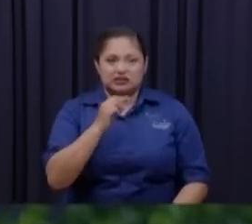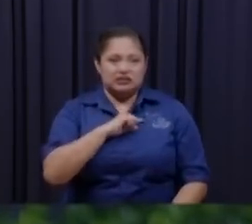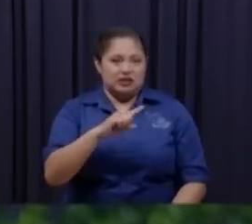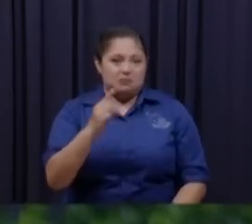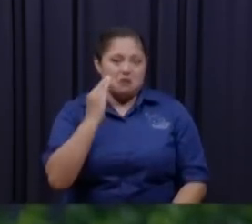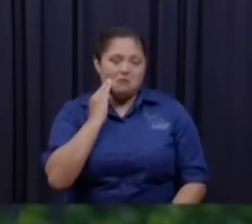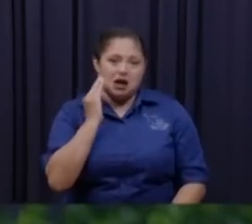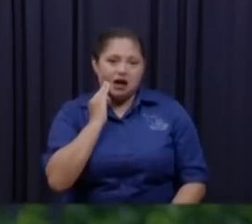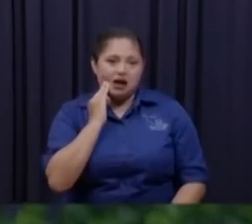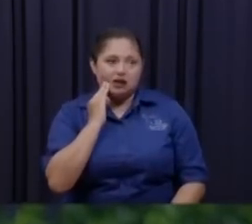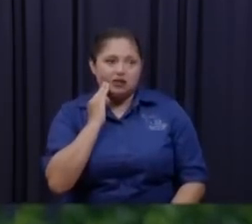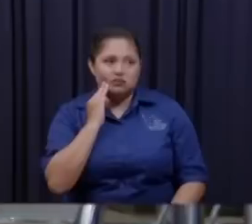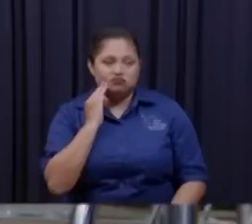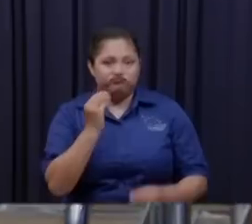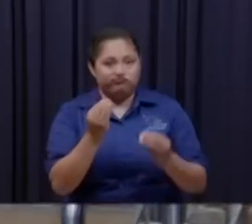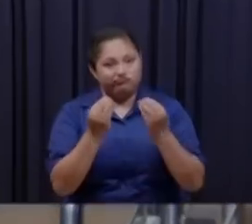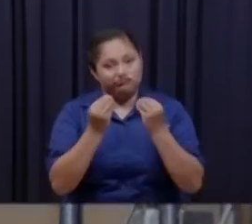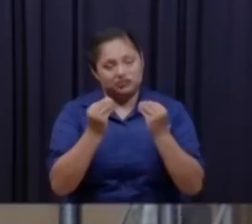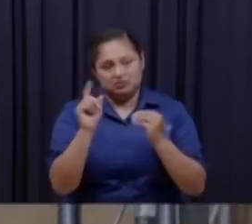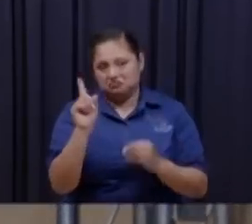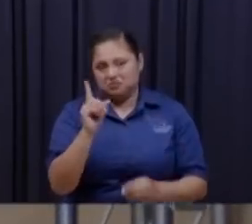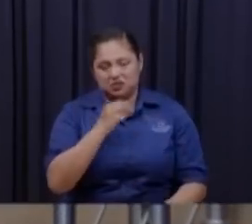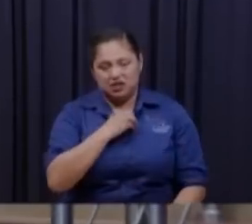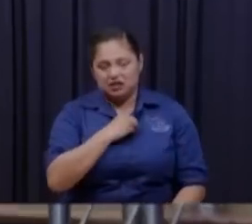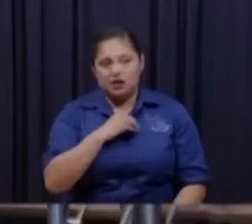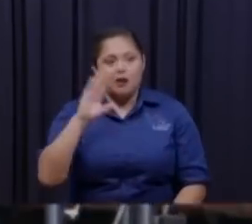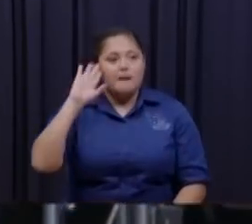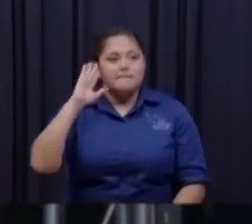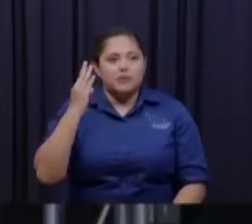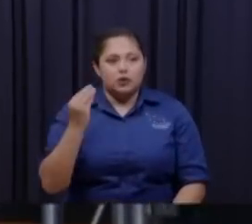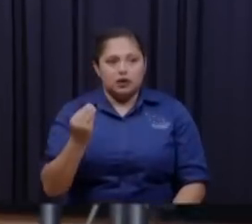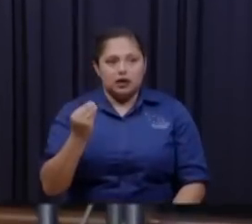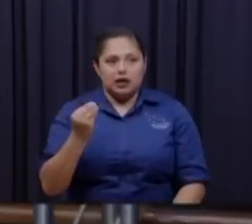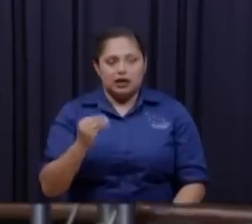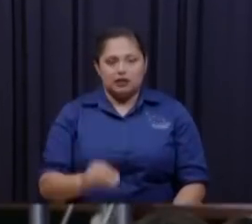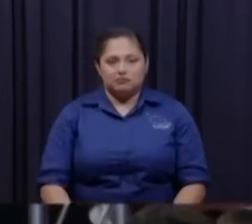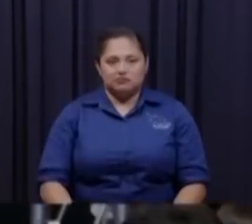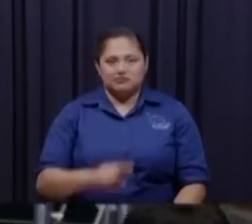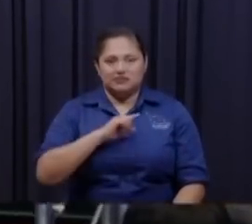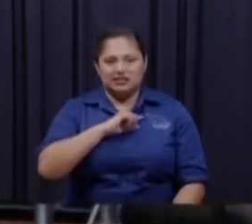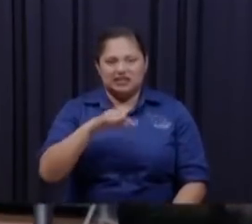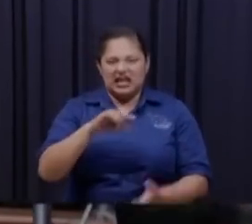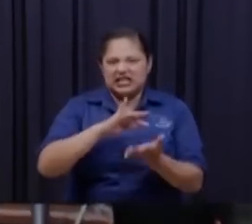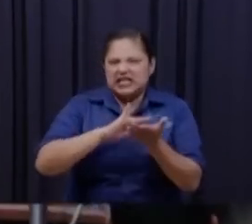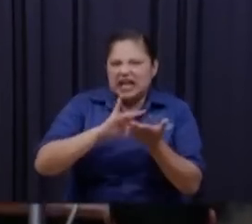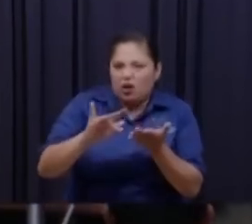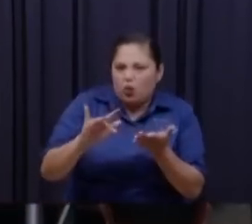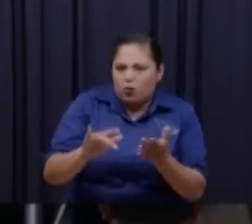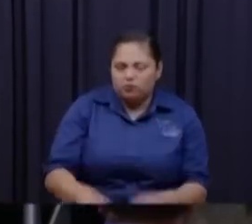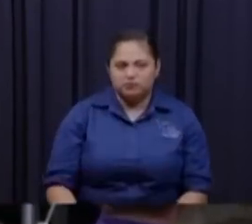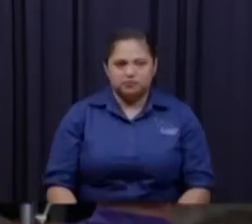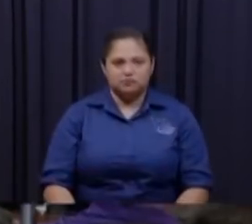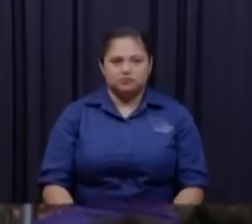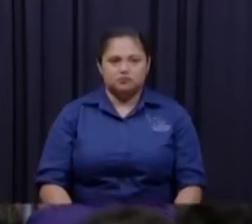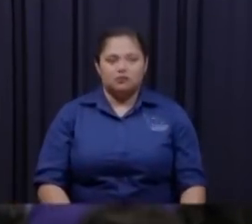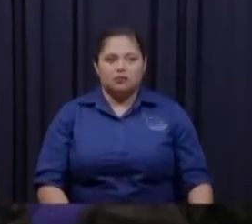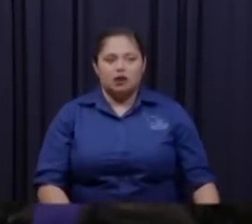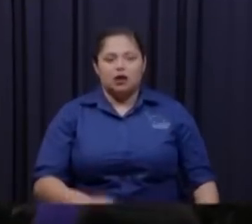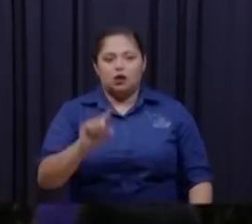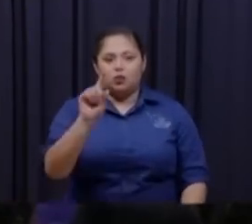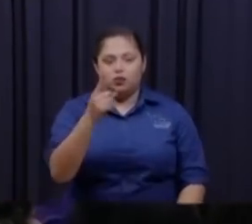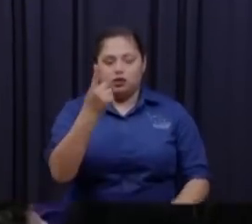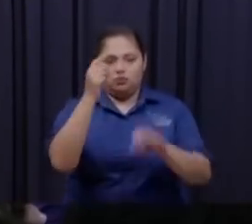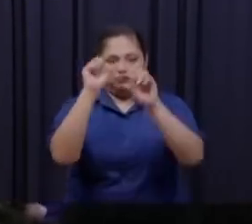madres, muchas, porque está el hueso seco. Y lo único que los puede